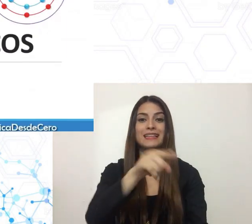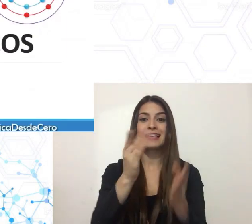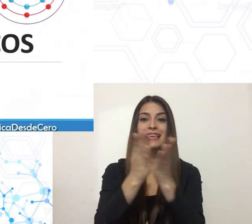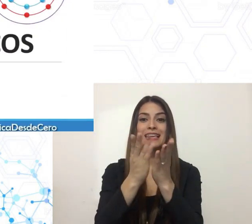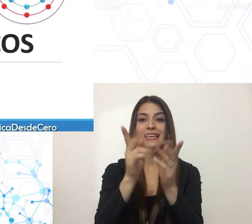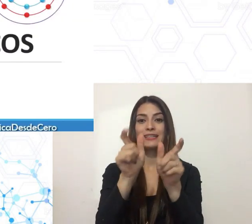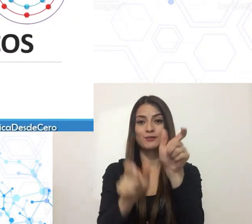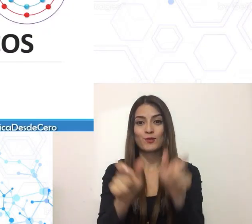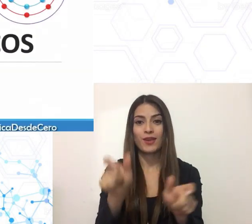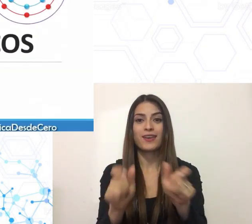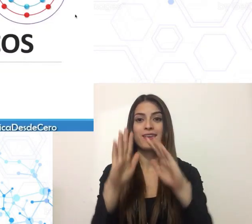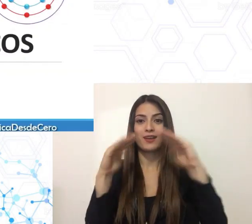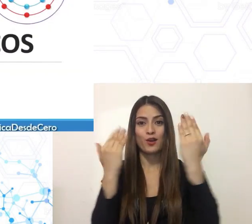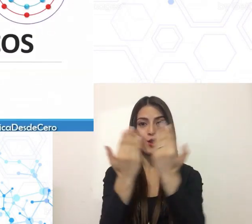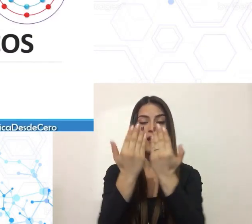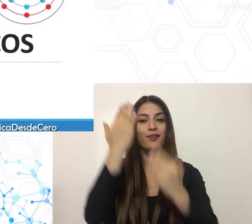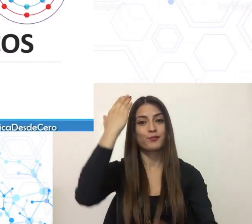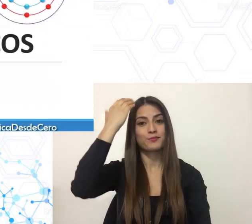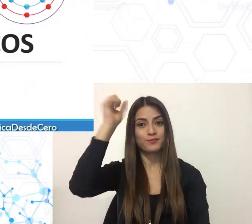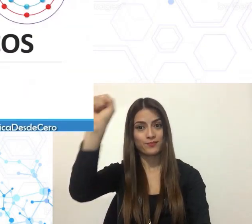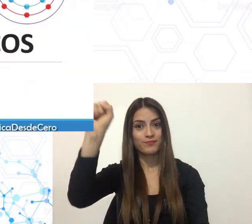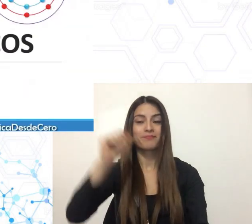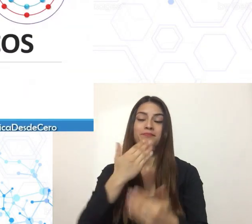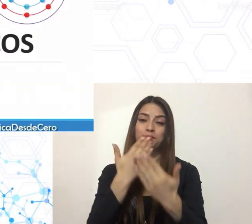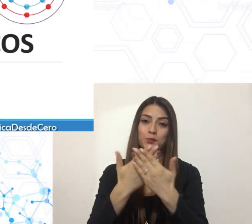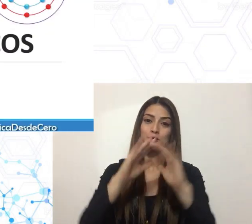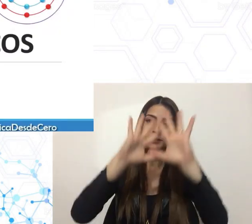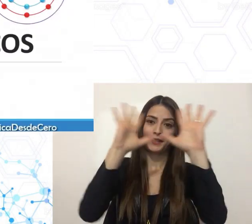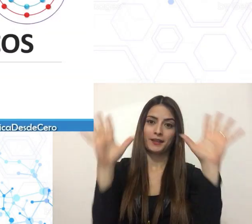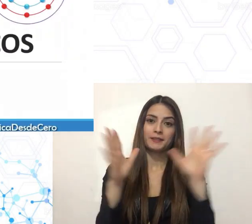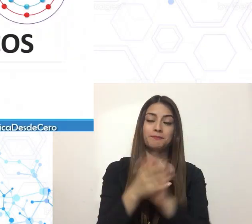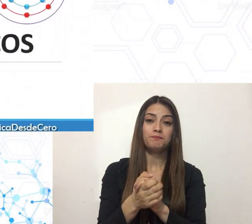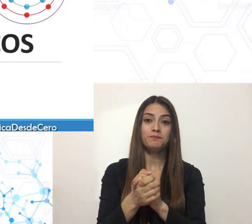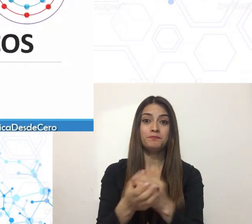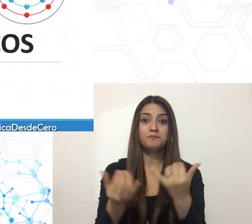apreciados estudiantes del Colegio Manuela Beltrán.